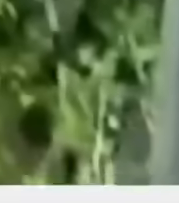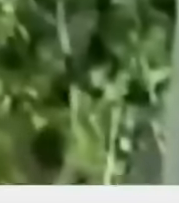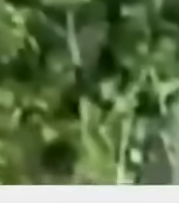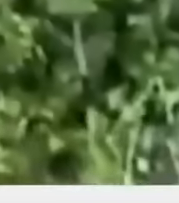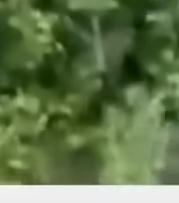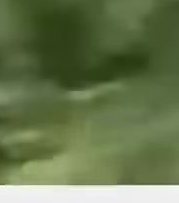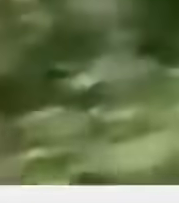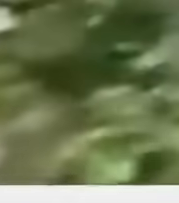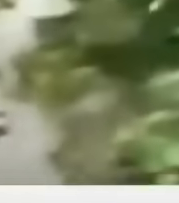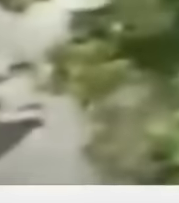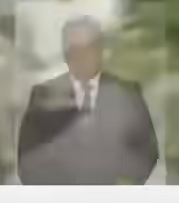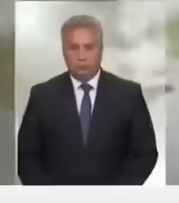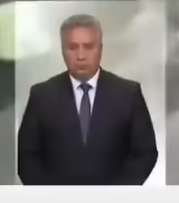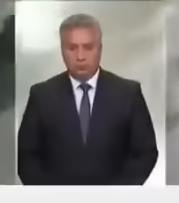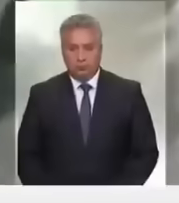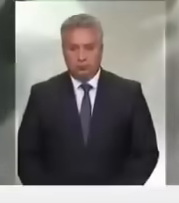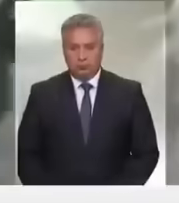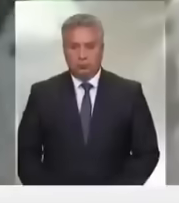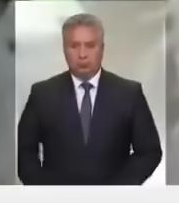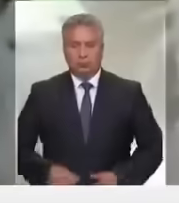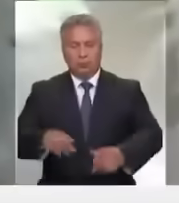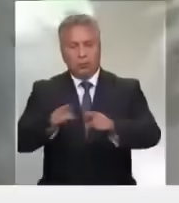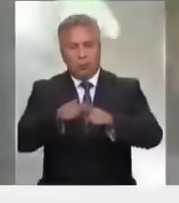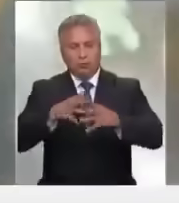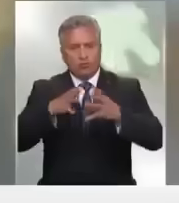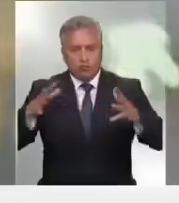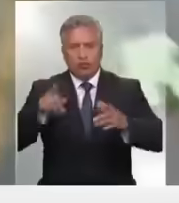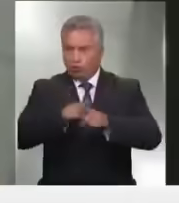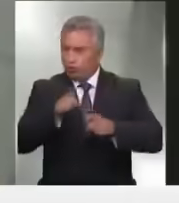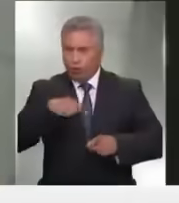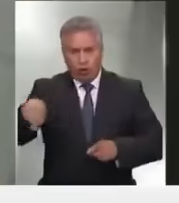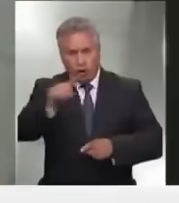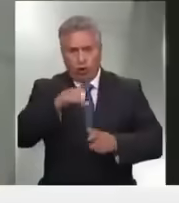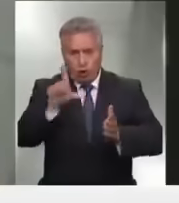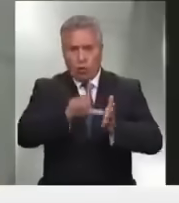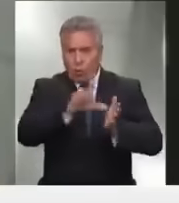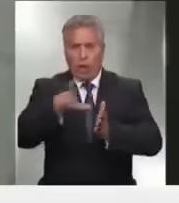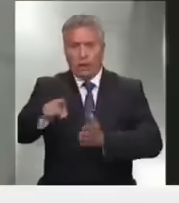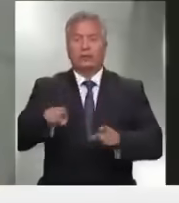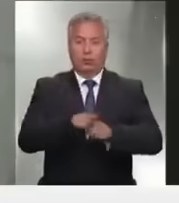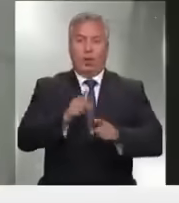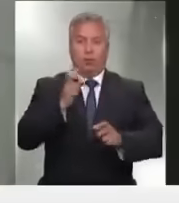Los robos de bicicletas se multiplican por todas las comunas.